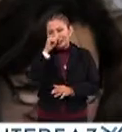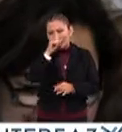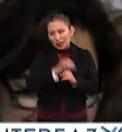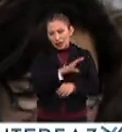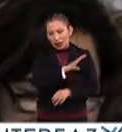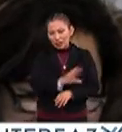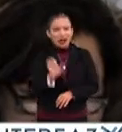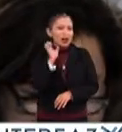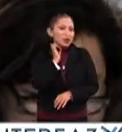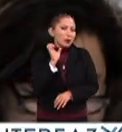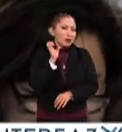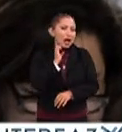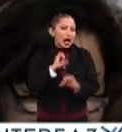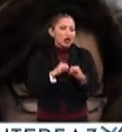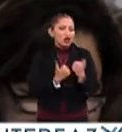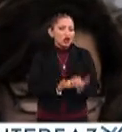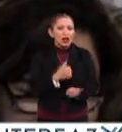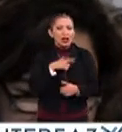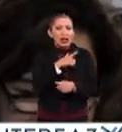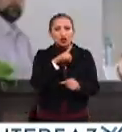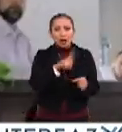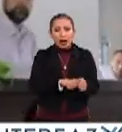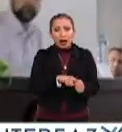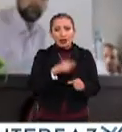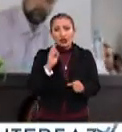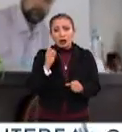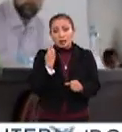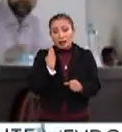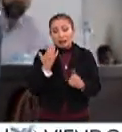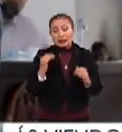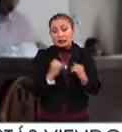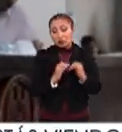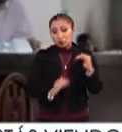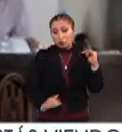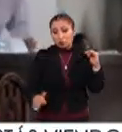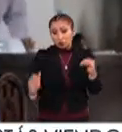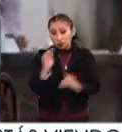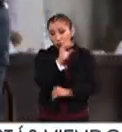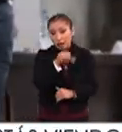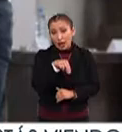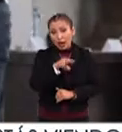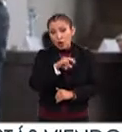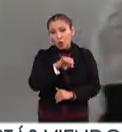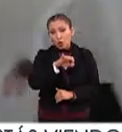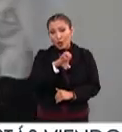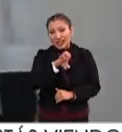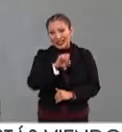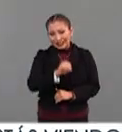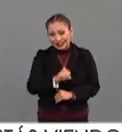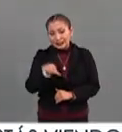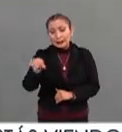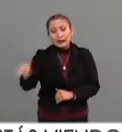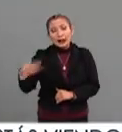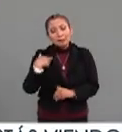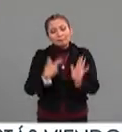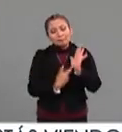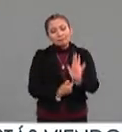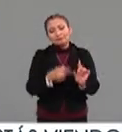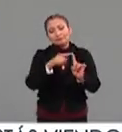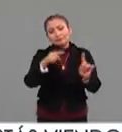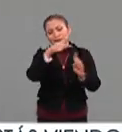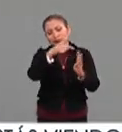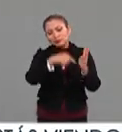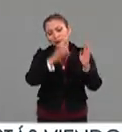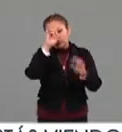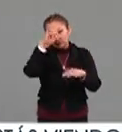secretario general ejecutivo de la Asociación Nacional de Universidades e Instituciones de Educación Superior, la ANUYES, se presentaron